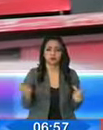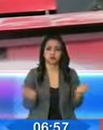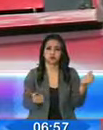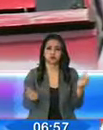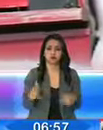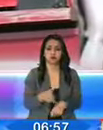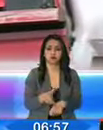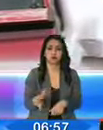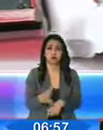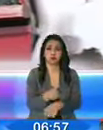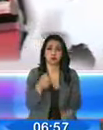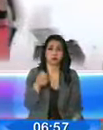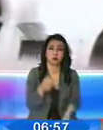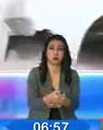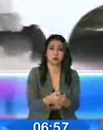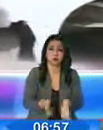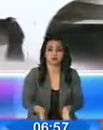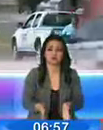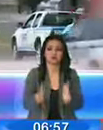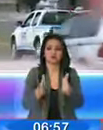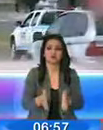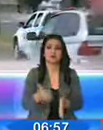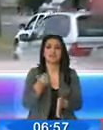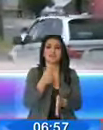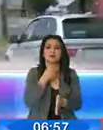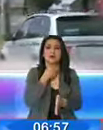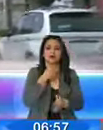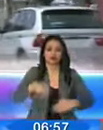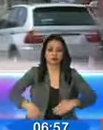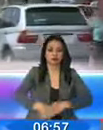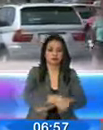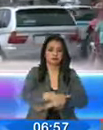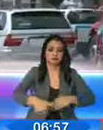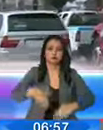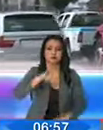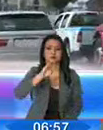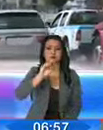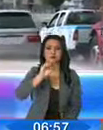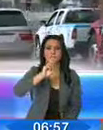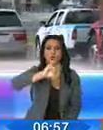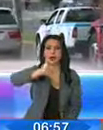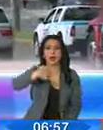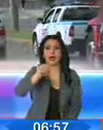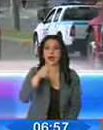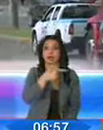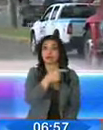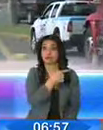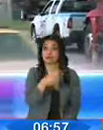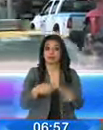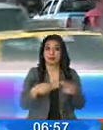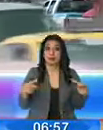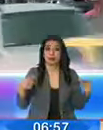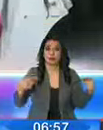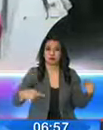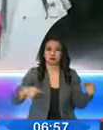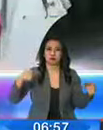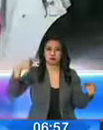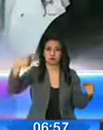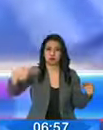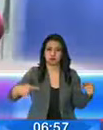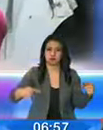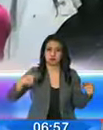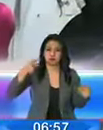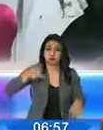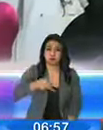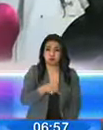10 de agosto y Ramón Borja. El hecho se habría dado cuando un vehículo de hormigonera, al parecer, no habría alcanzado